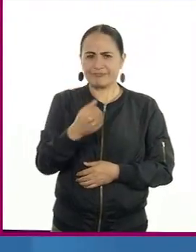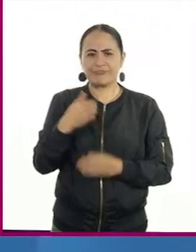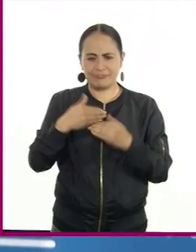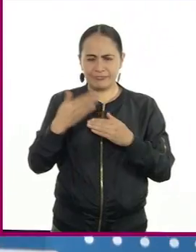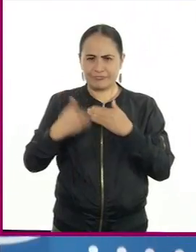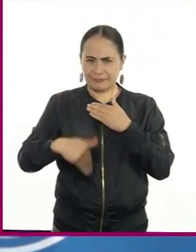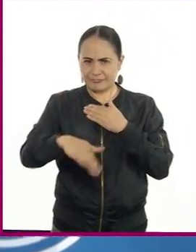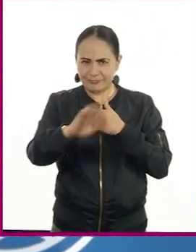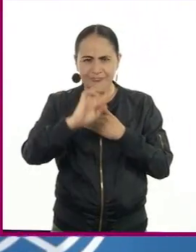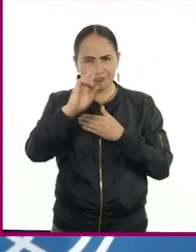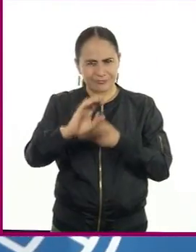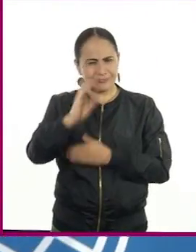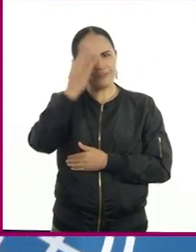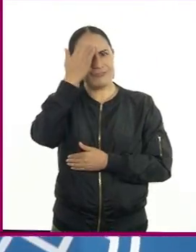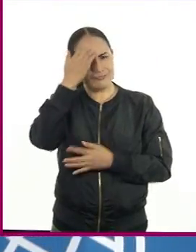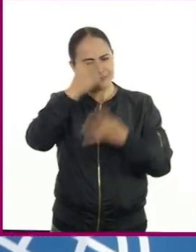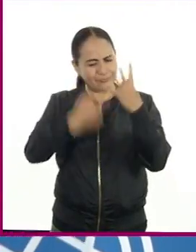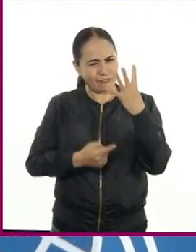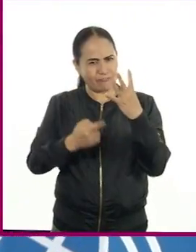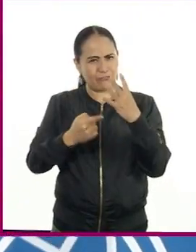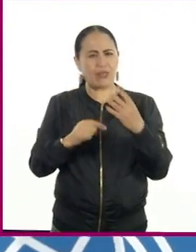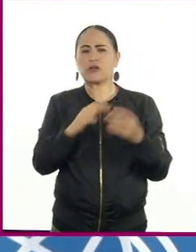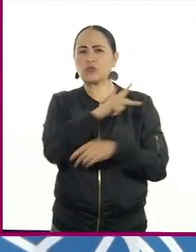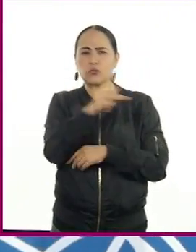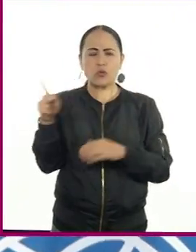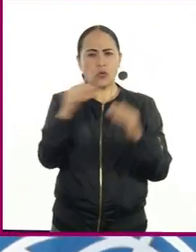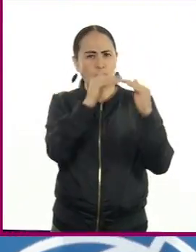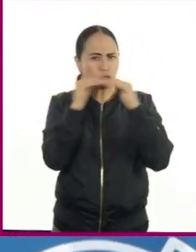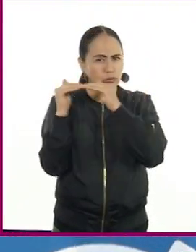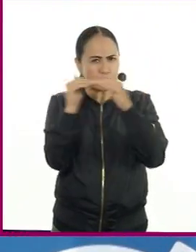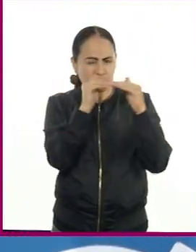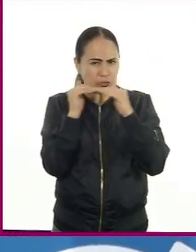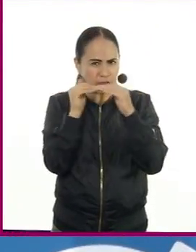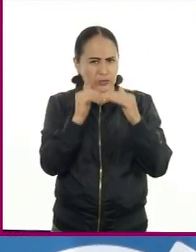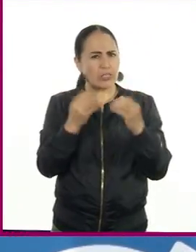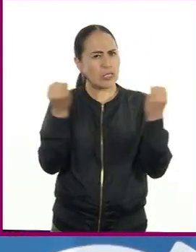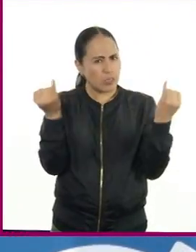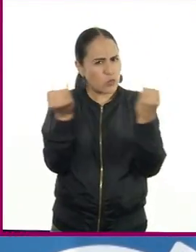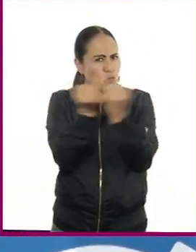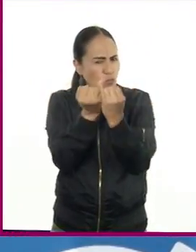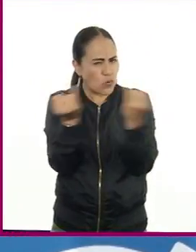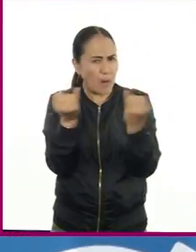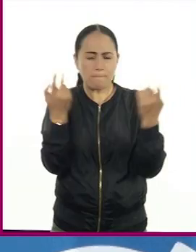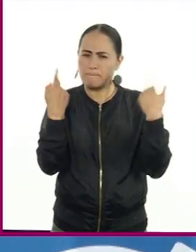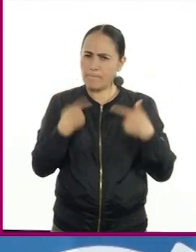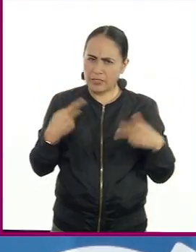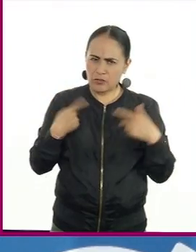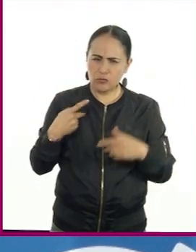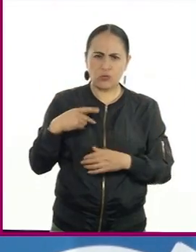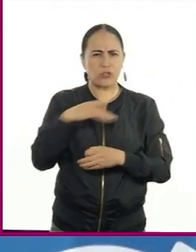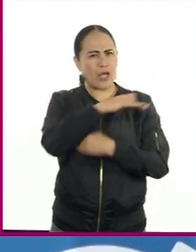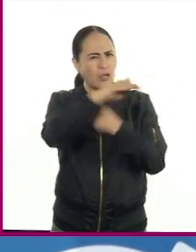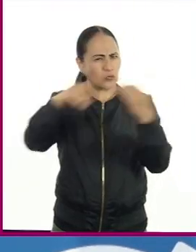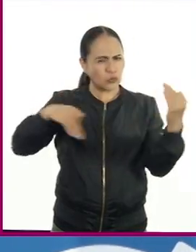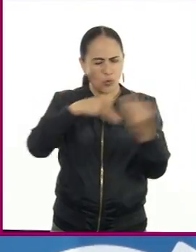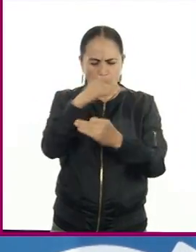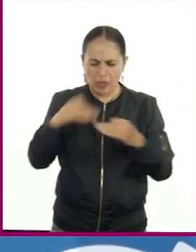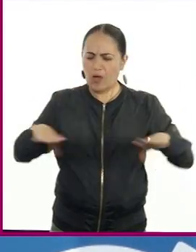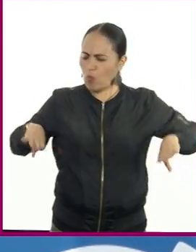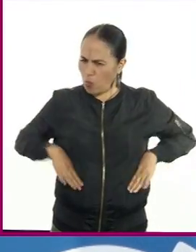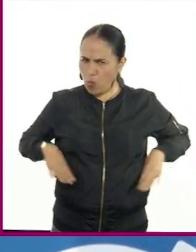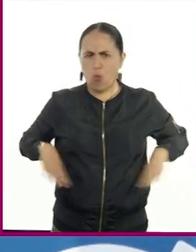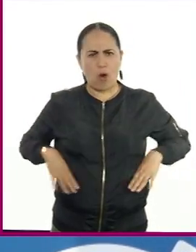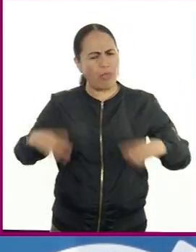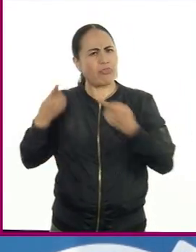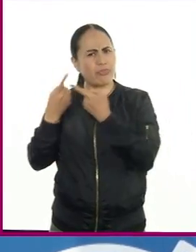podremos reconocer que, para lograr la igualdad, es necesario reconocer que todas las personas somos diferentes y con